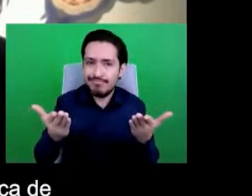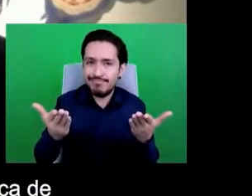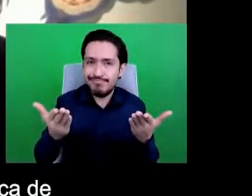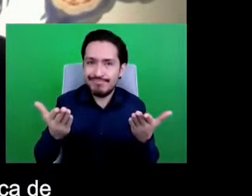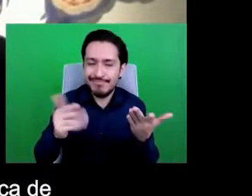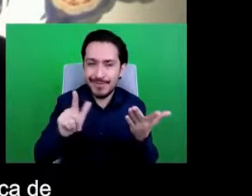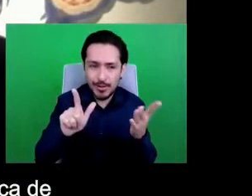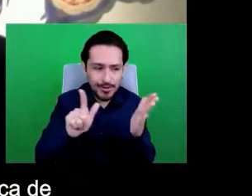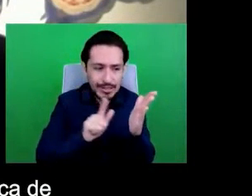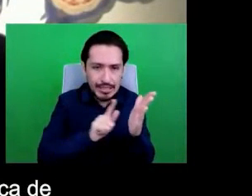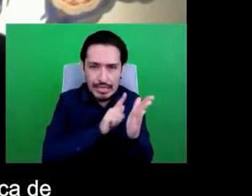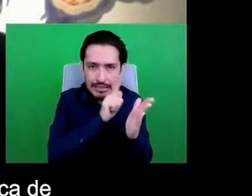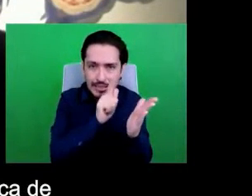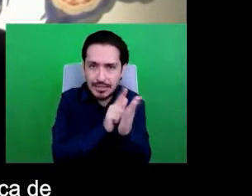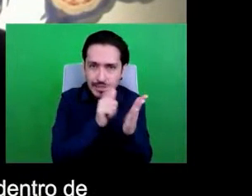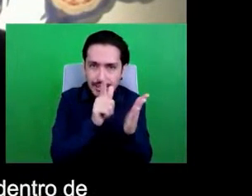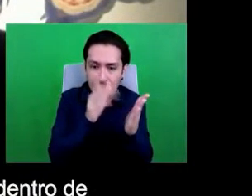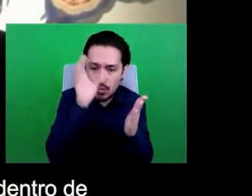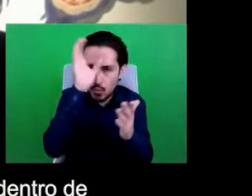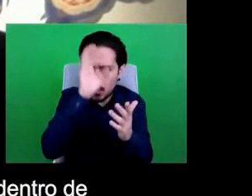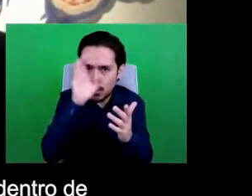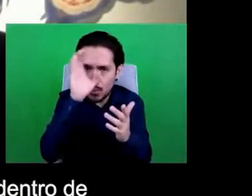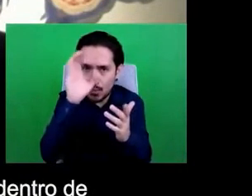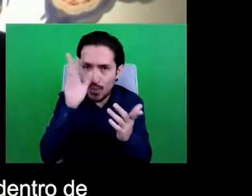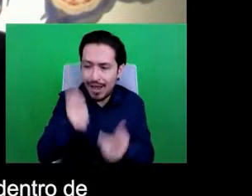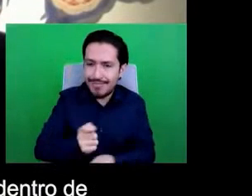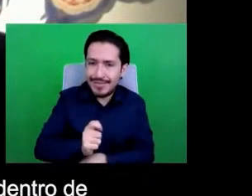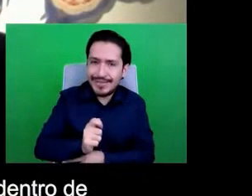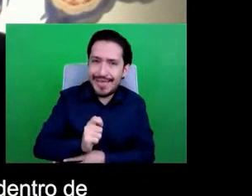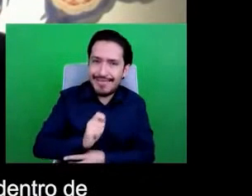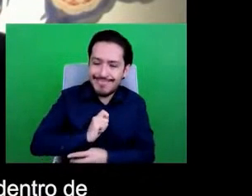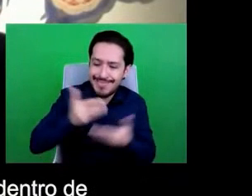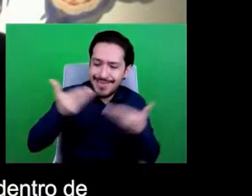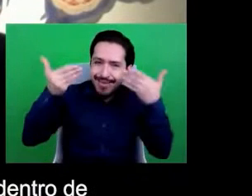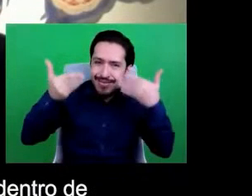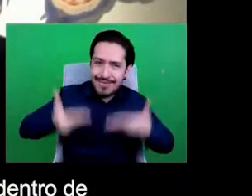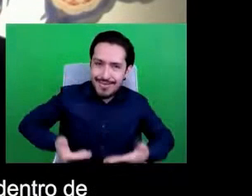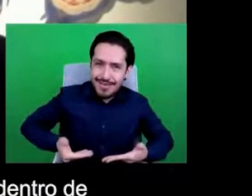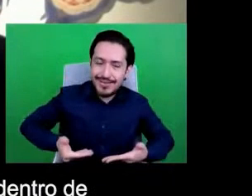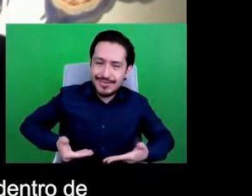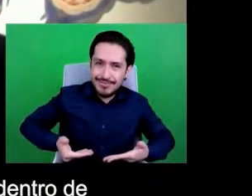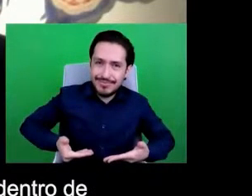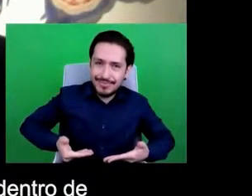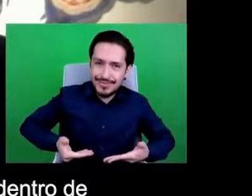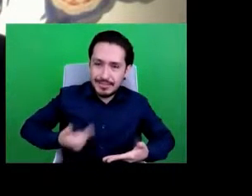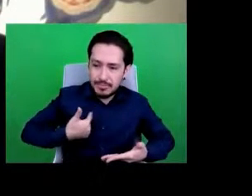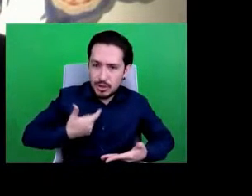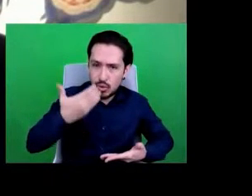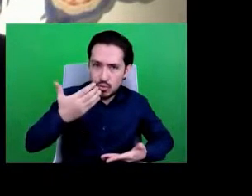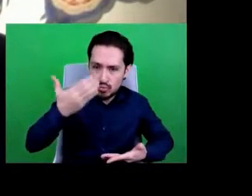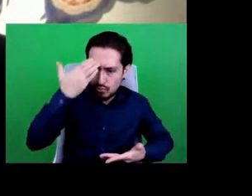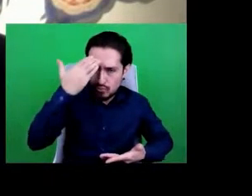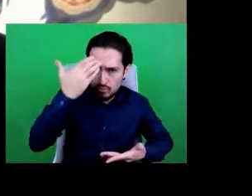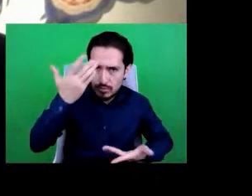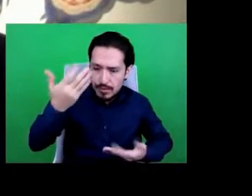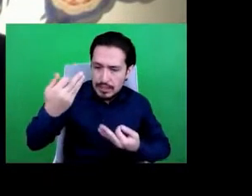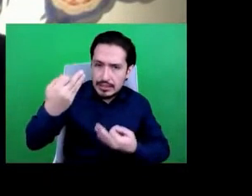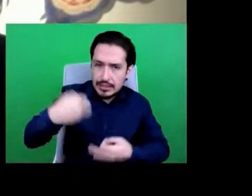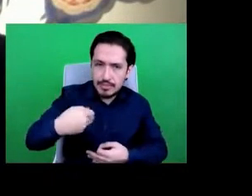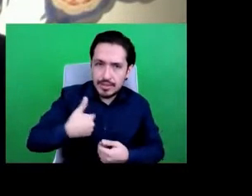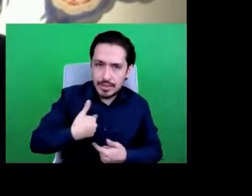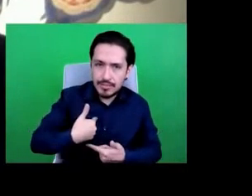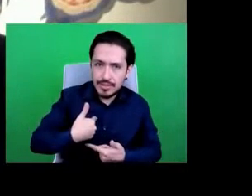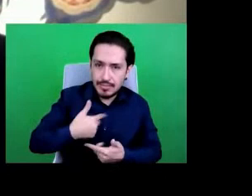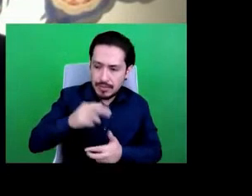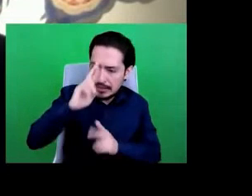más importante, donde la gente quiere que se distinga su identidad dentro de la comunidad, el desarrollar una política que de verdad